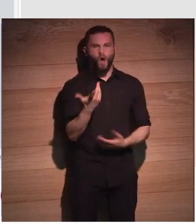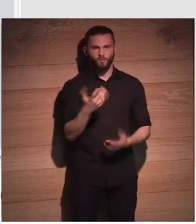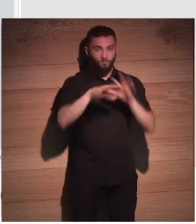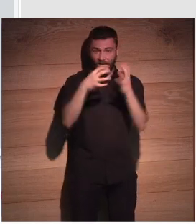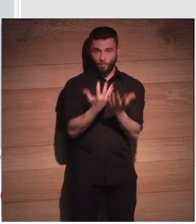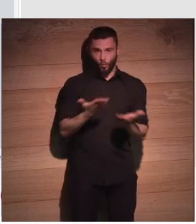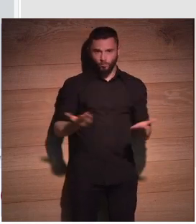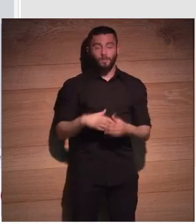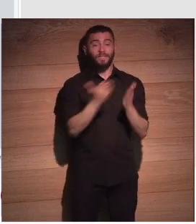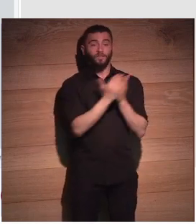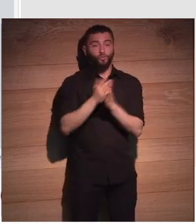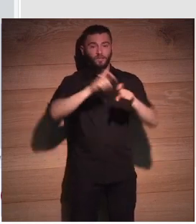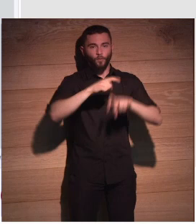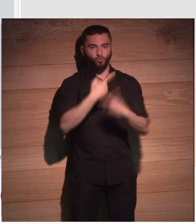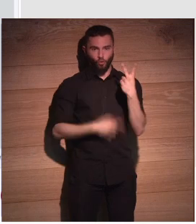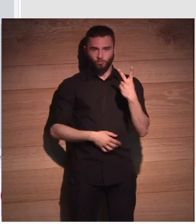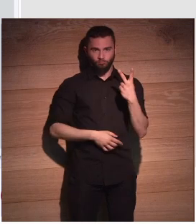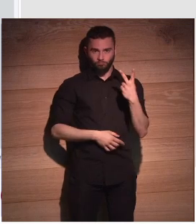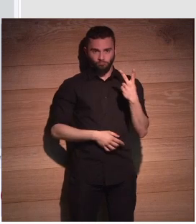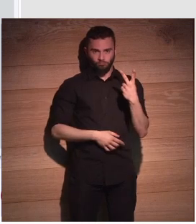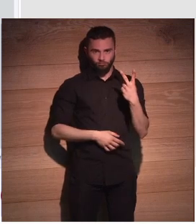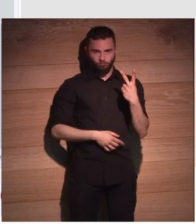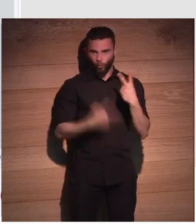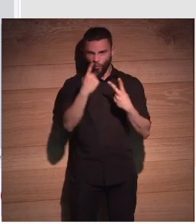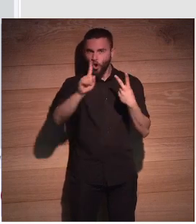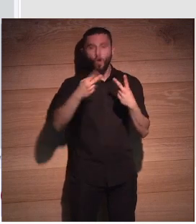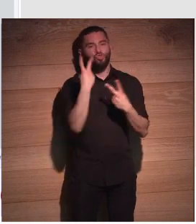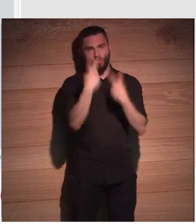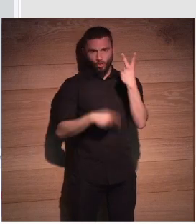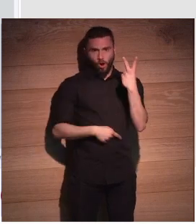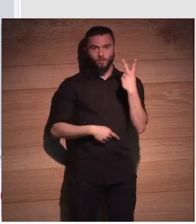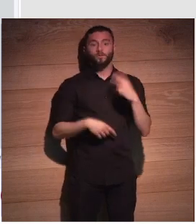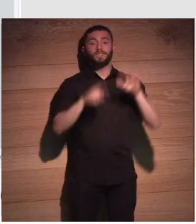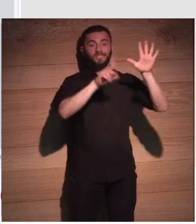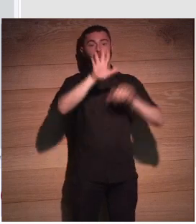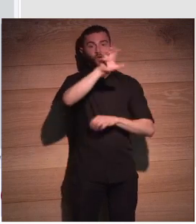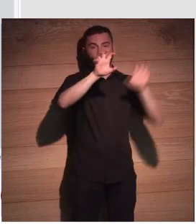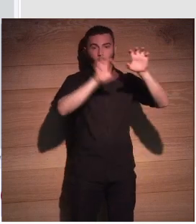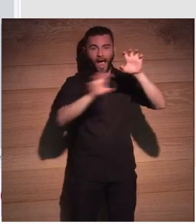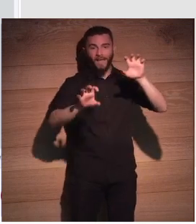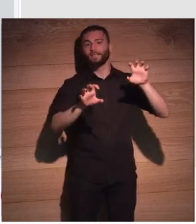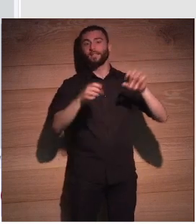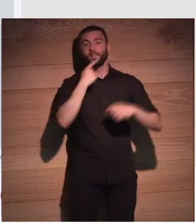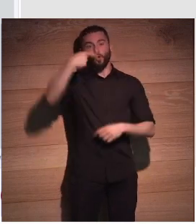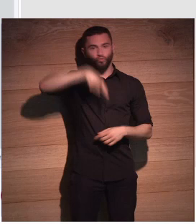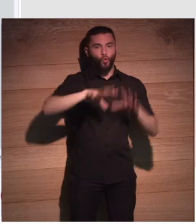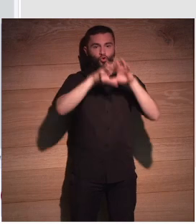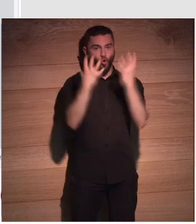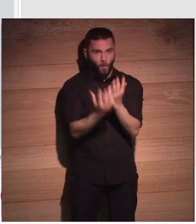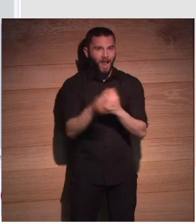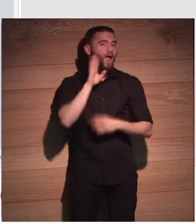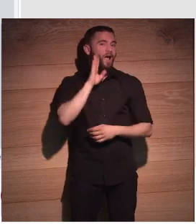Y tenemos dos tipos de estudios, no es uno, en realidad son dos estudios que hacemos. Uno es sobre 65 países, todos en lo que llamamos el sur global, que os